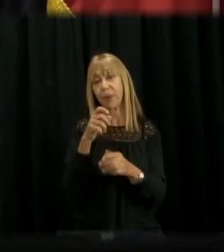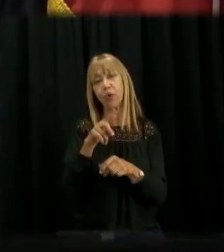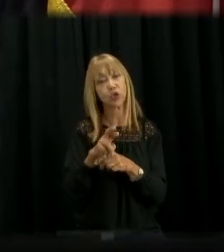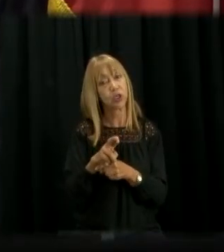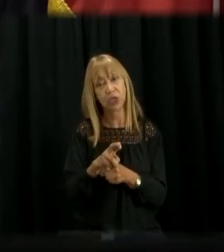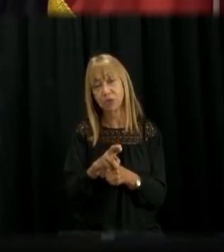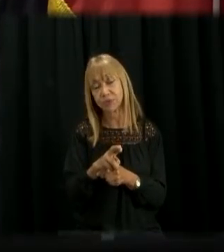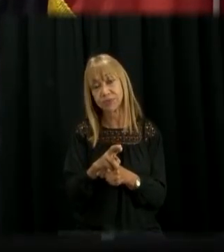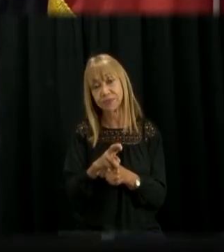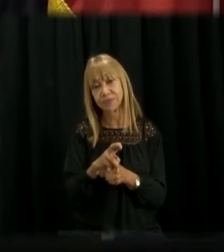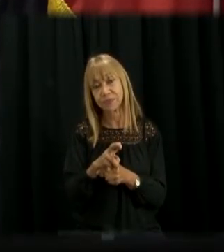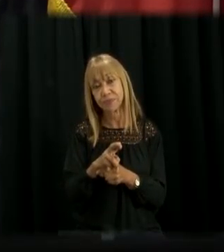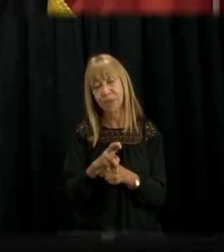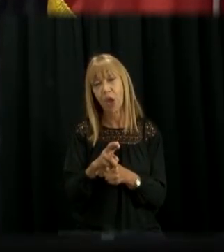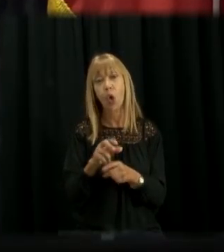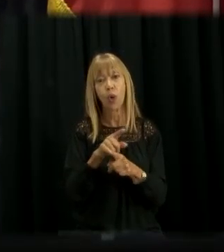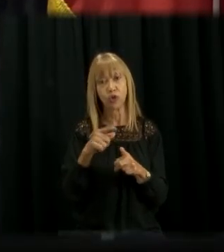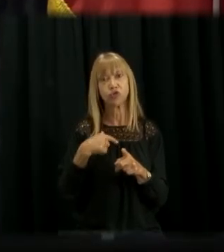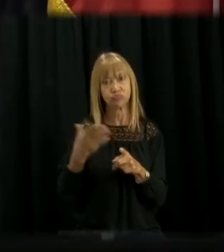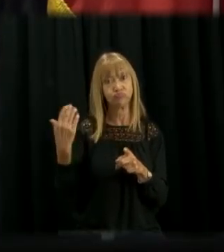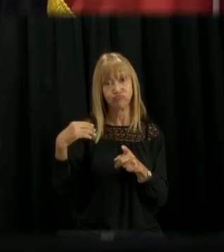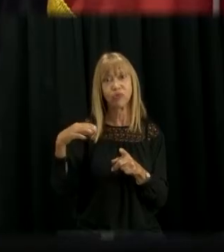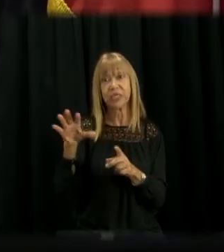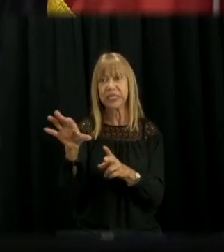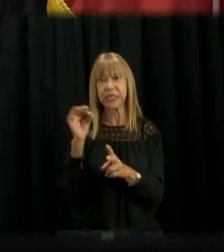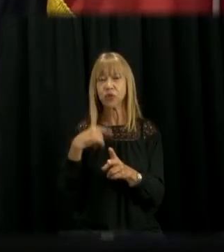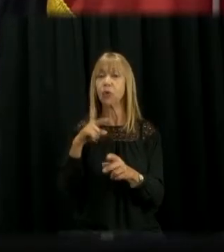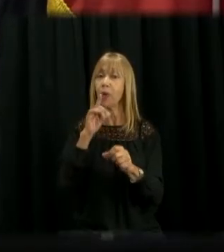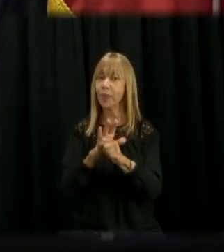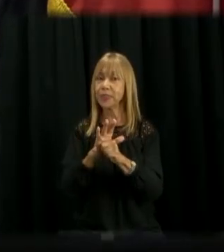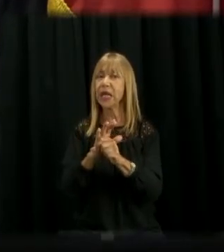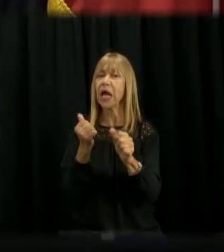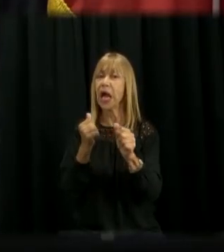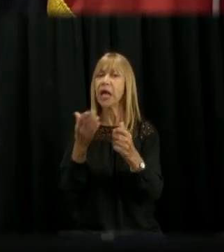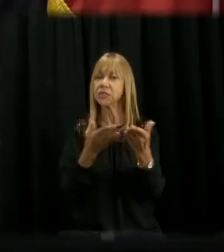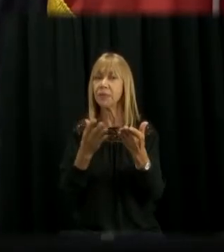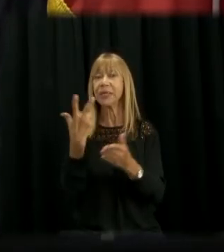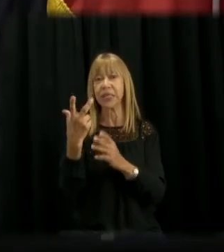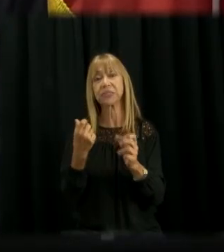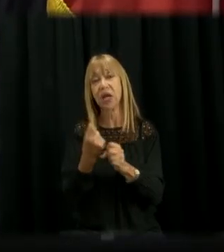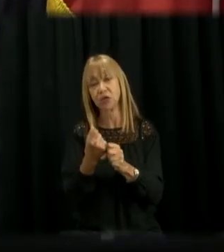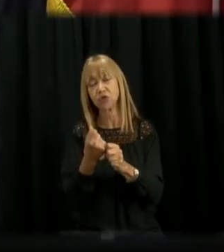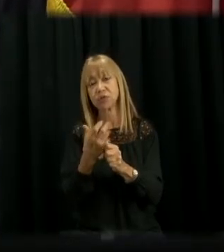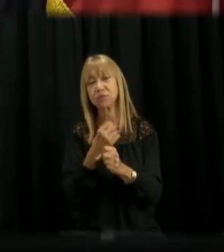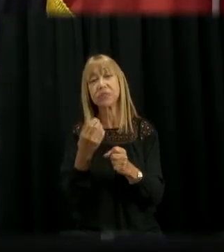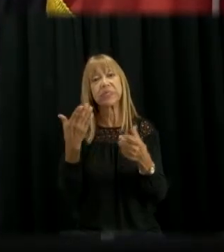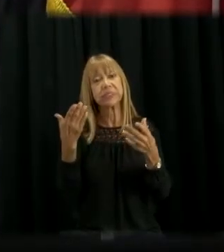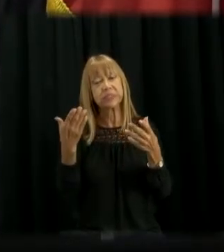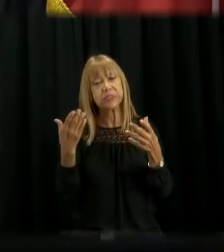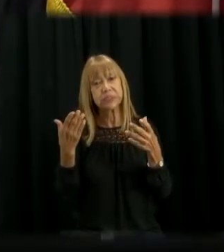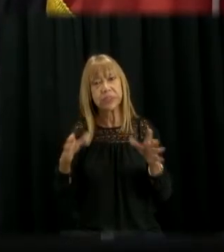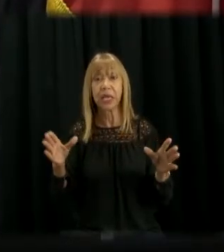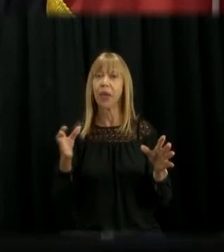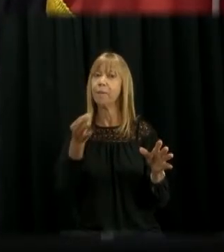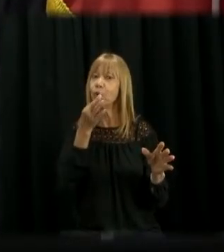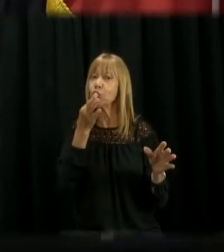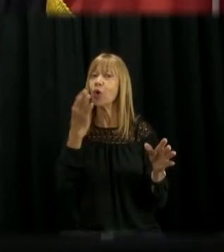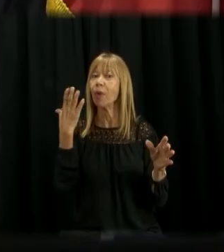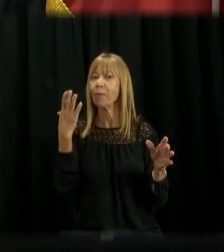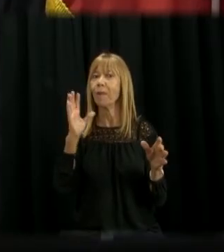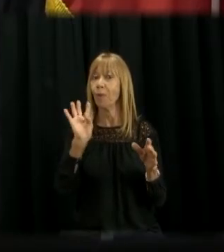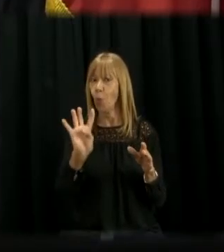Rico. Cuando fui designado, me comprometí a servir un término de 3 años y he aquí que pronto